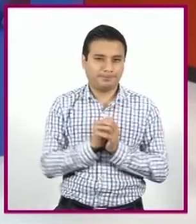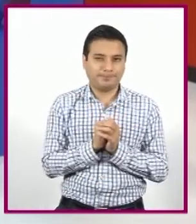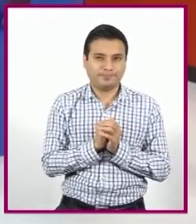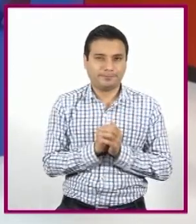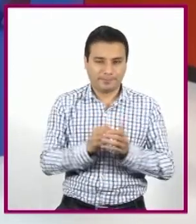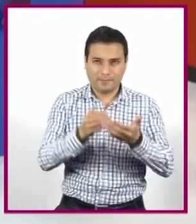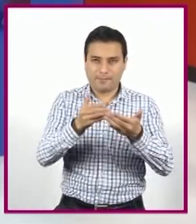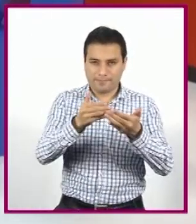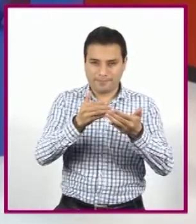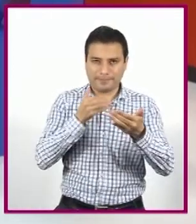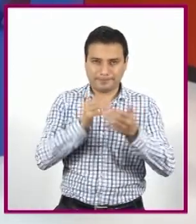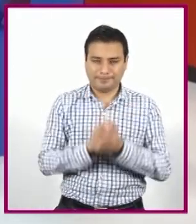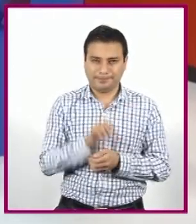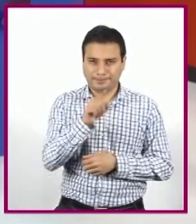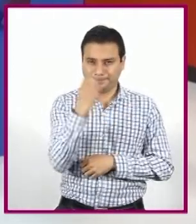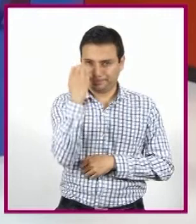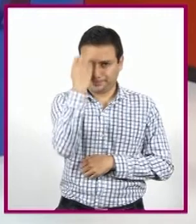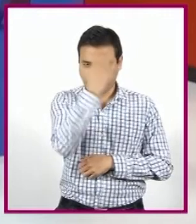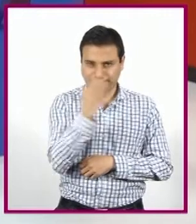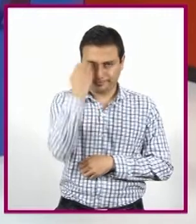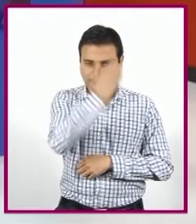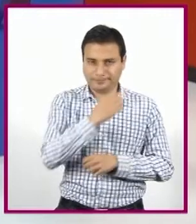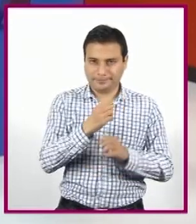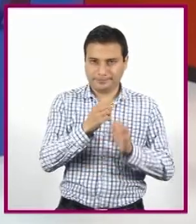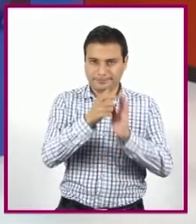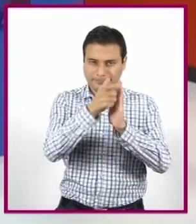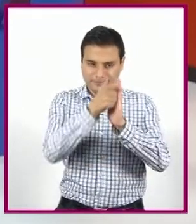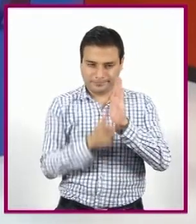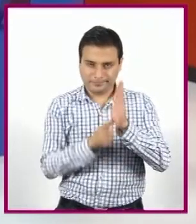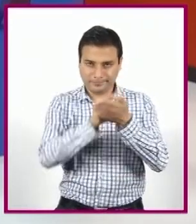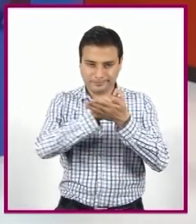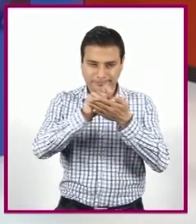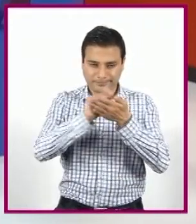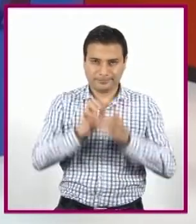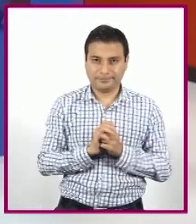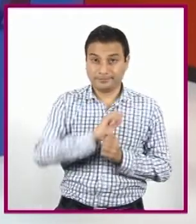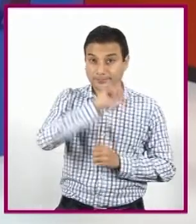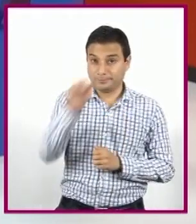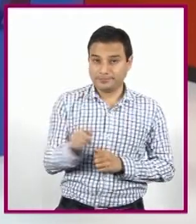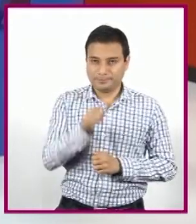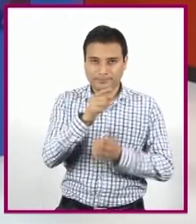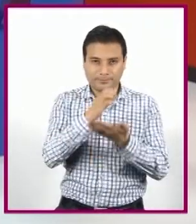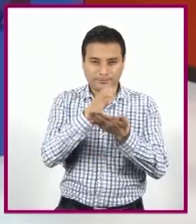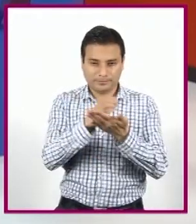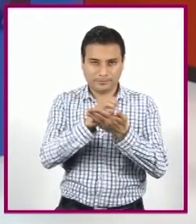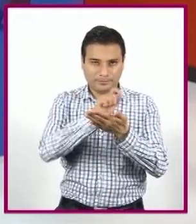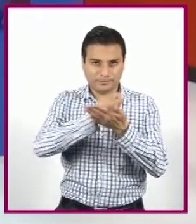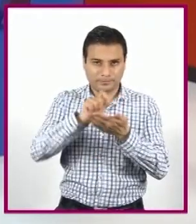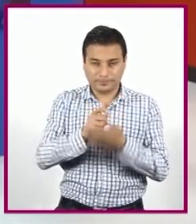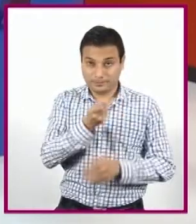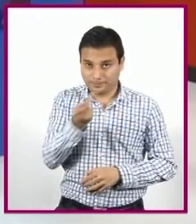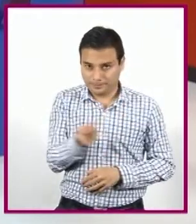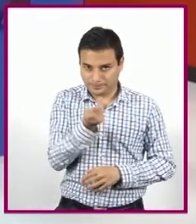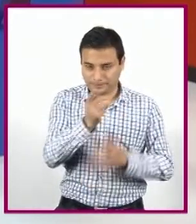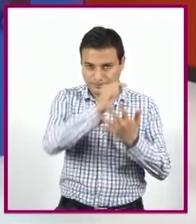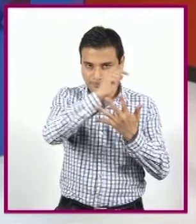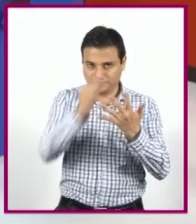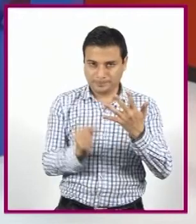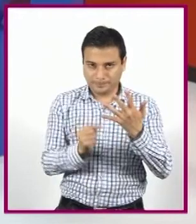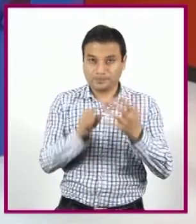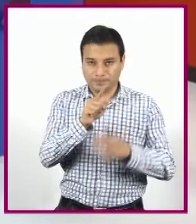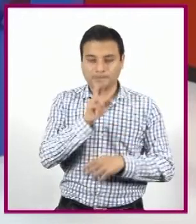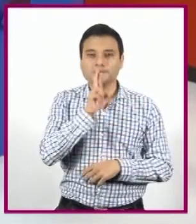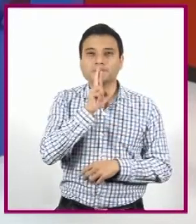solo observen el siguiente texto y escriban en su libreta de apuntes las siguientes preguntas con sus